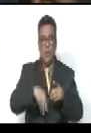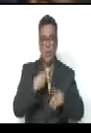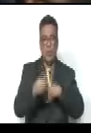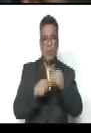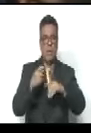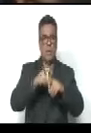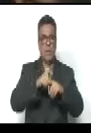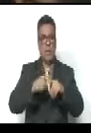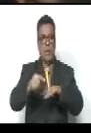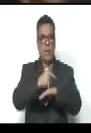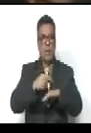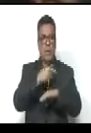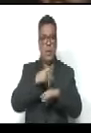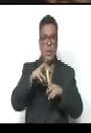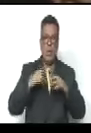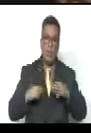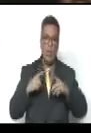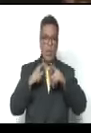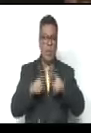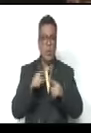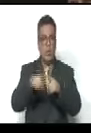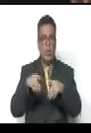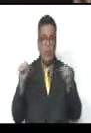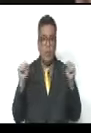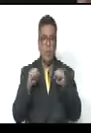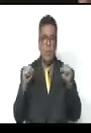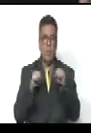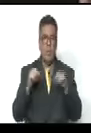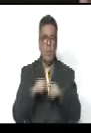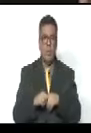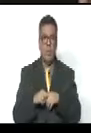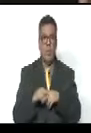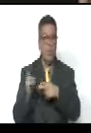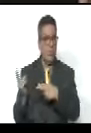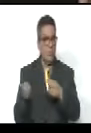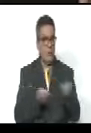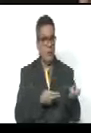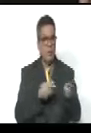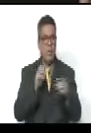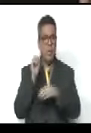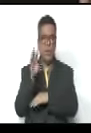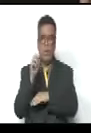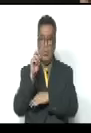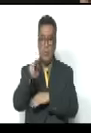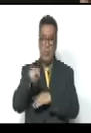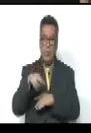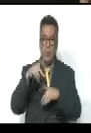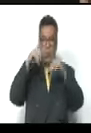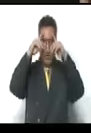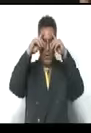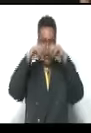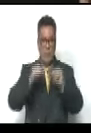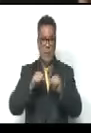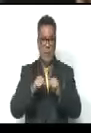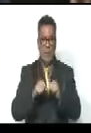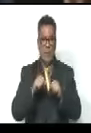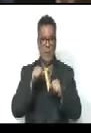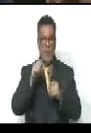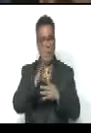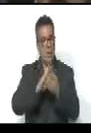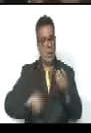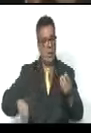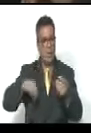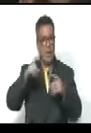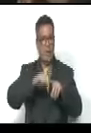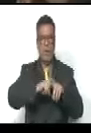el gobierno. Tuve la oportunidad de estar en Mérida, invitado para dar unas conferencias profesionales, y me escapé un momento